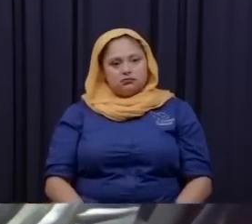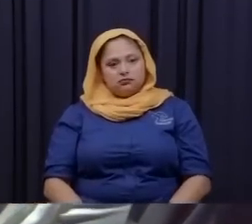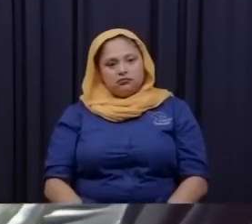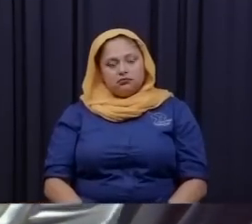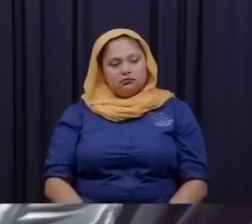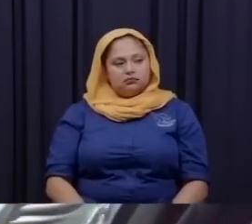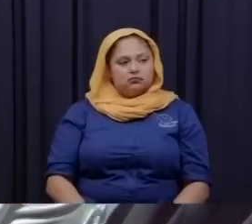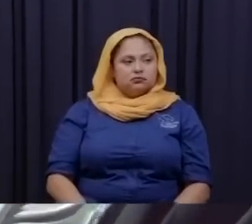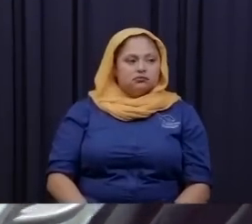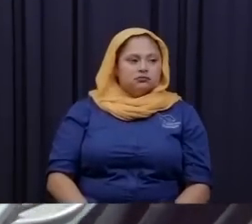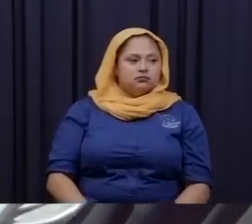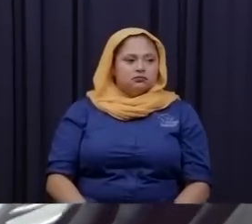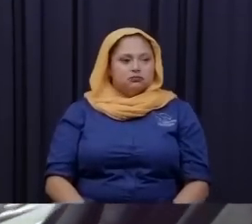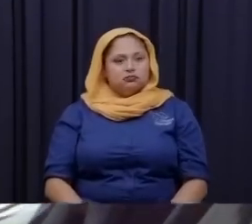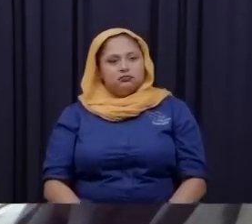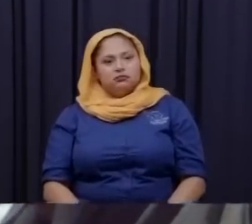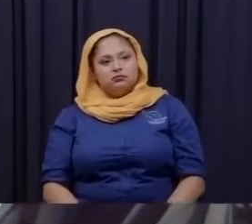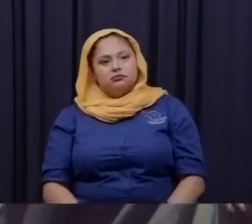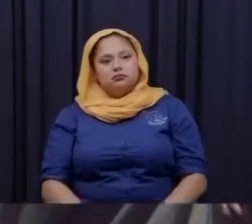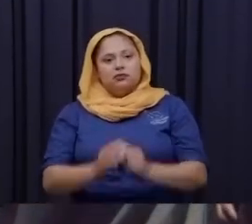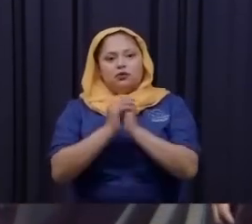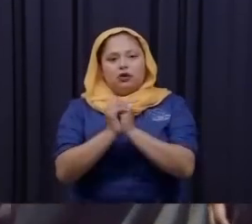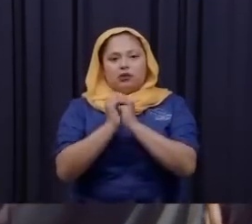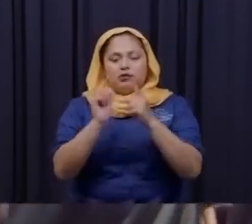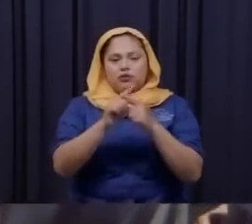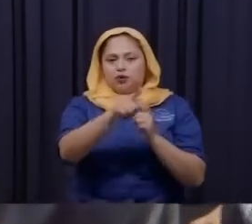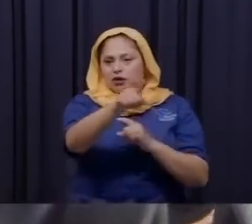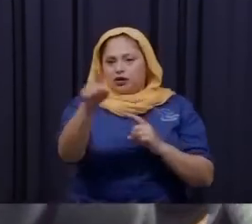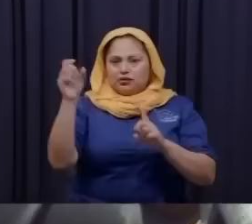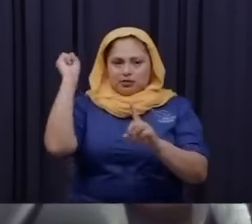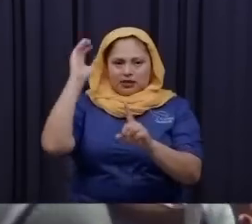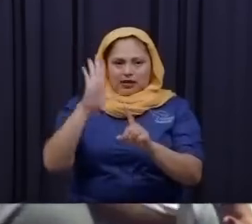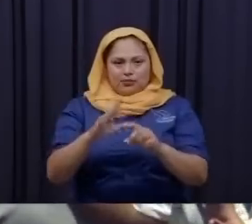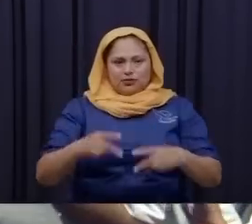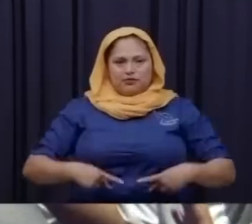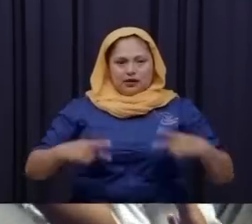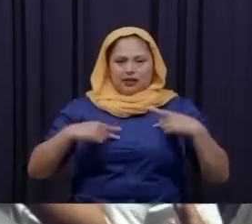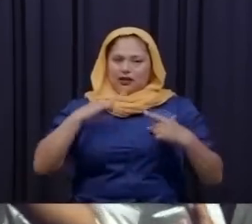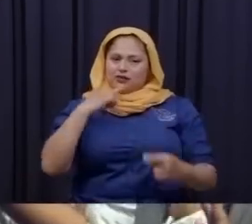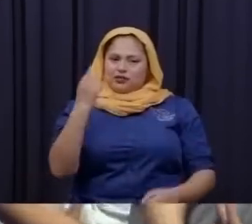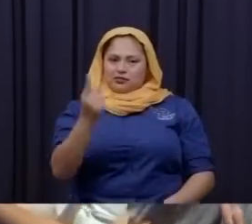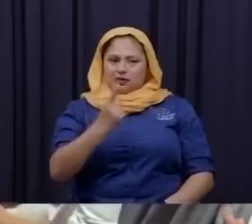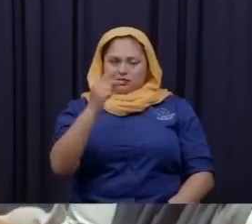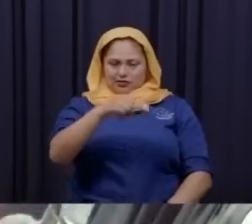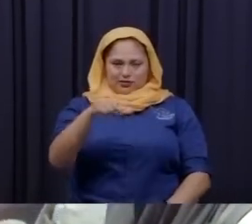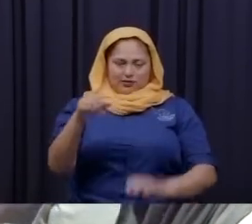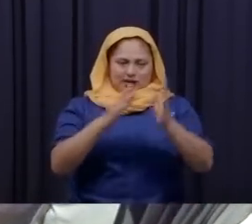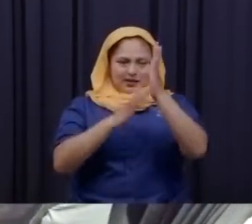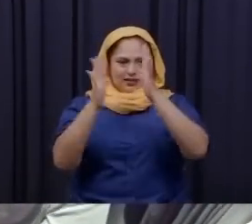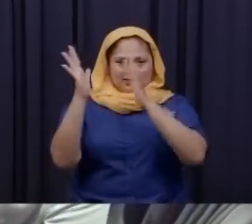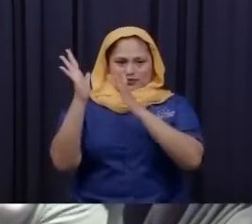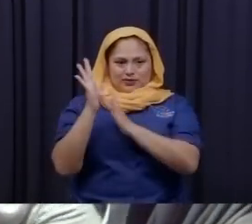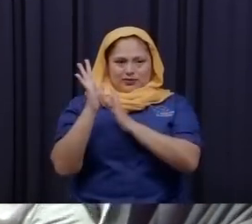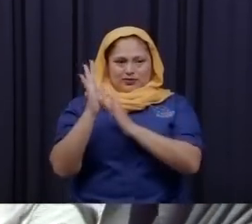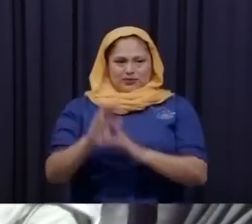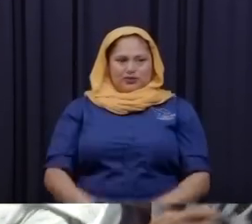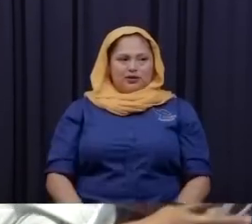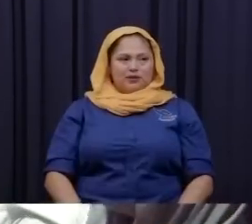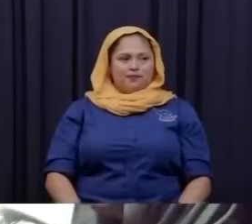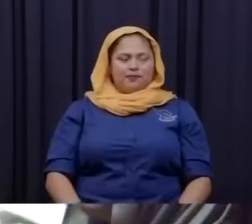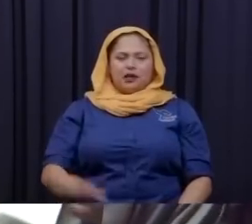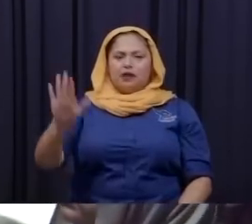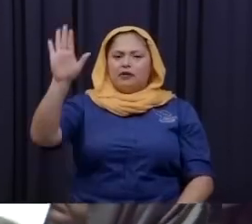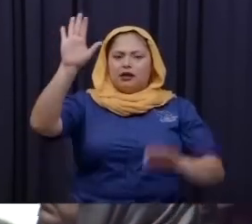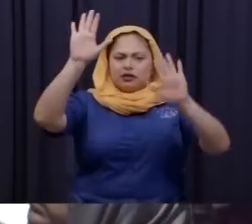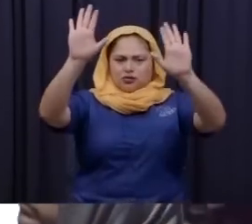Ayudémosle ahí. Oremos por ellos. Bendigamos la vida de mis hermanos en el nombre del Señor. ¿Qué dice si levanta